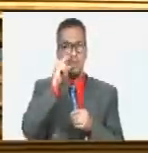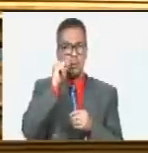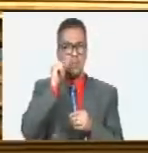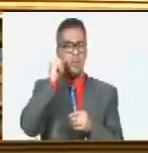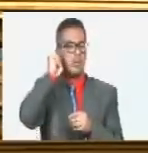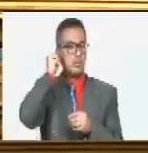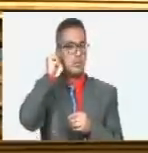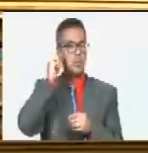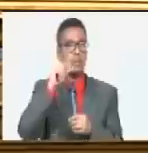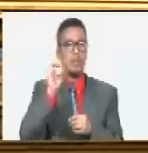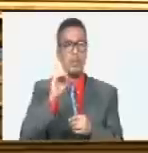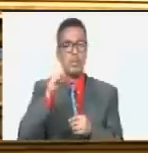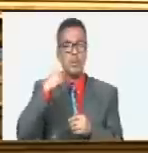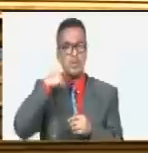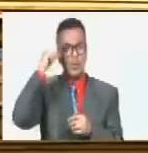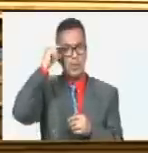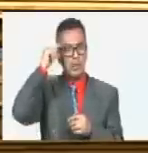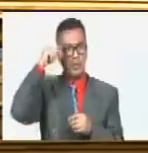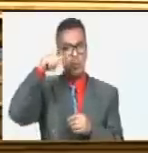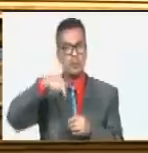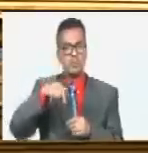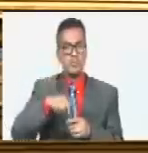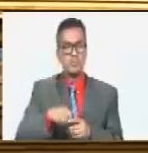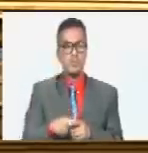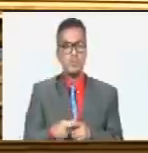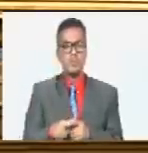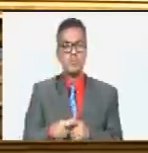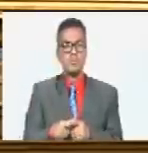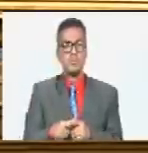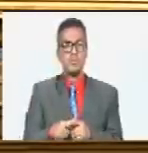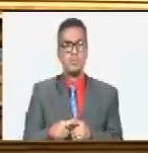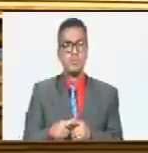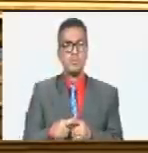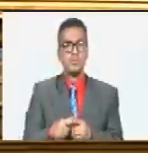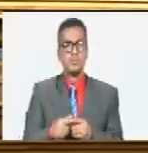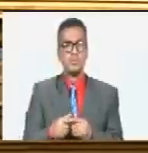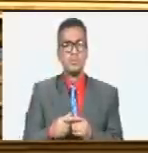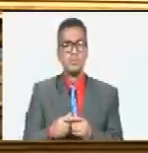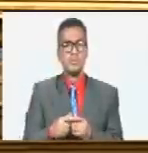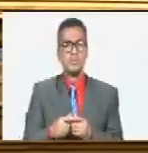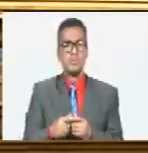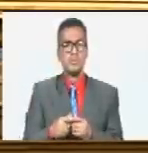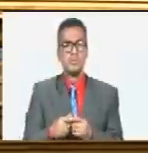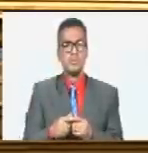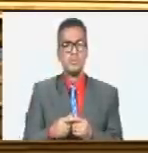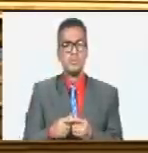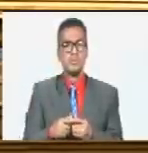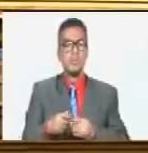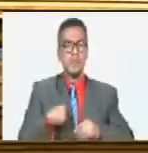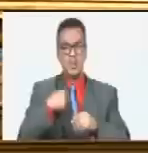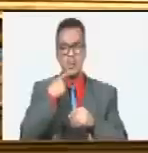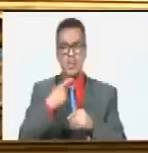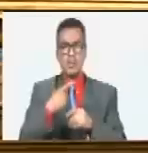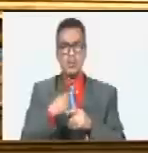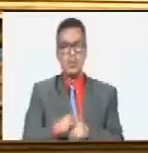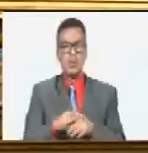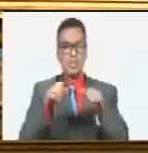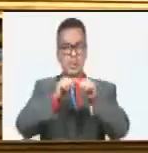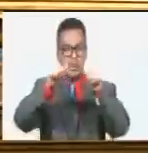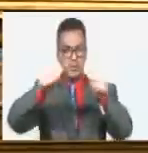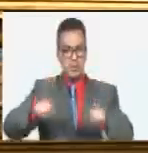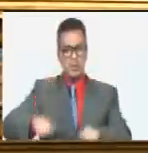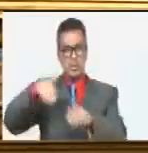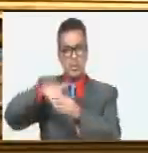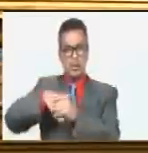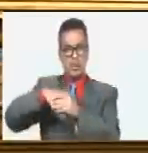que todavía hoy tiene el tupé de pedirle al sistema electoral